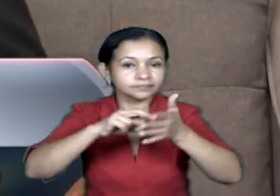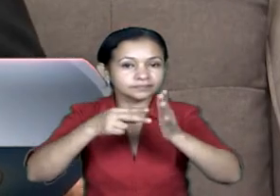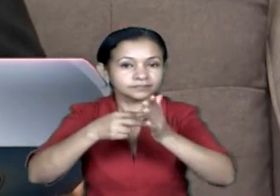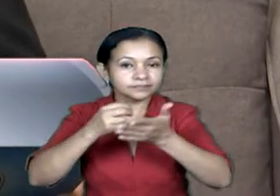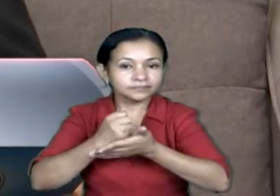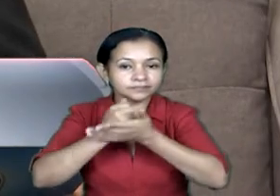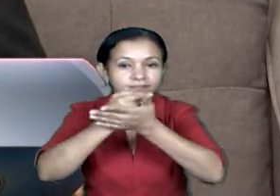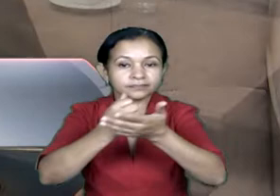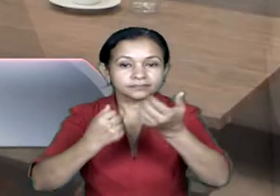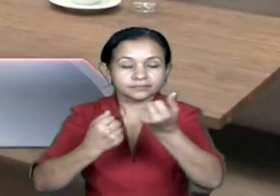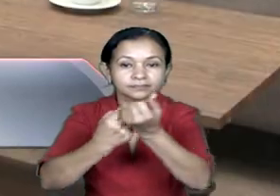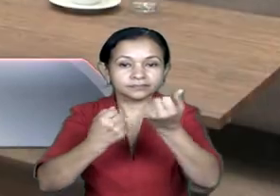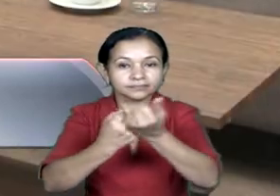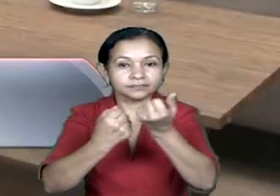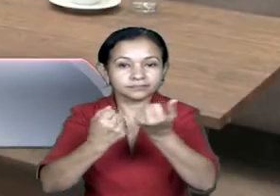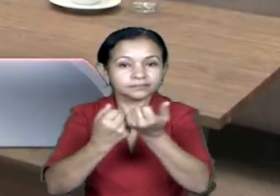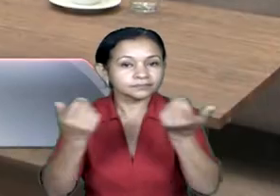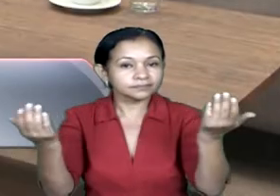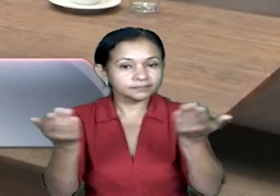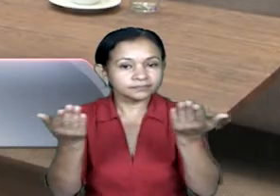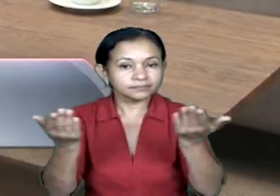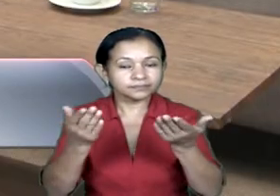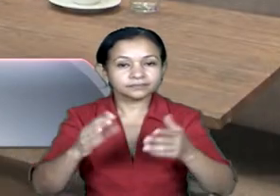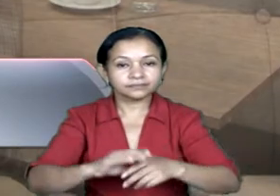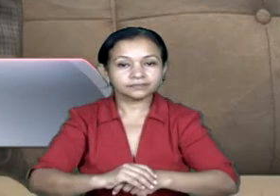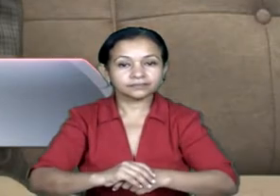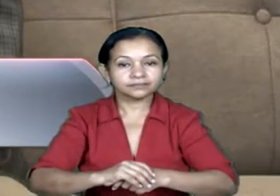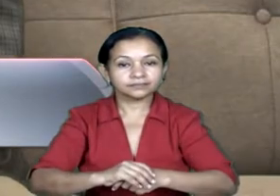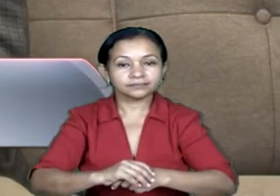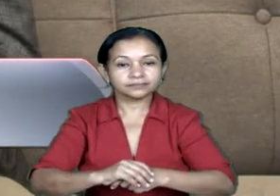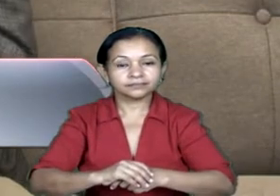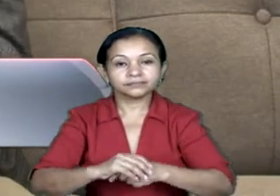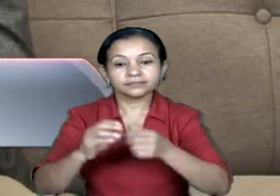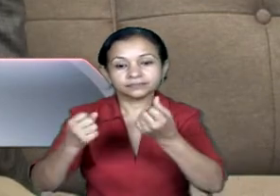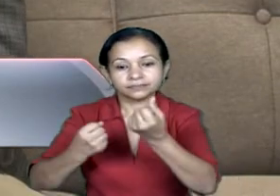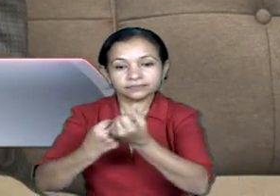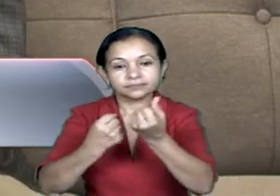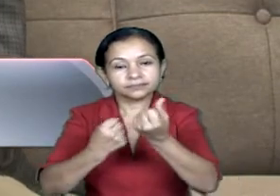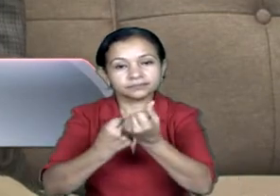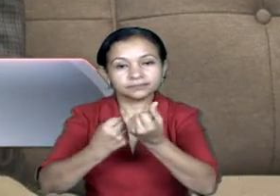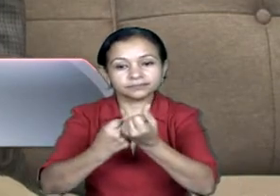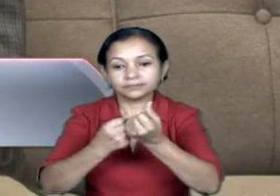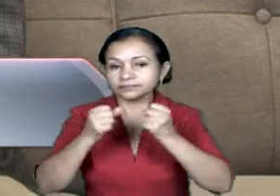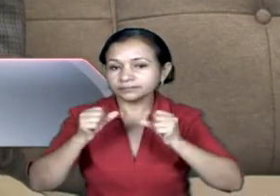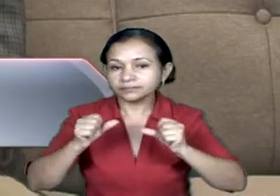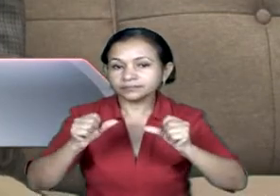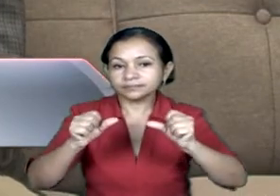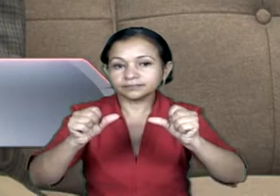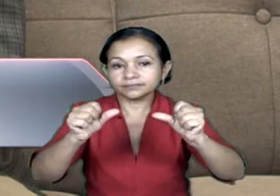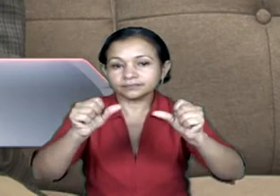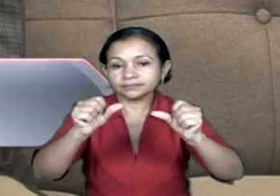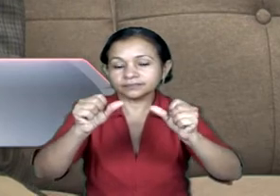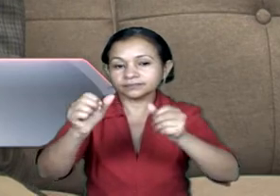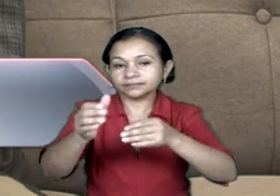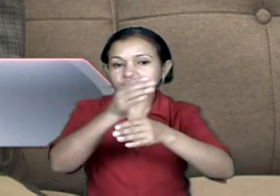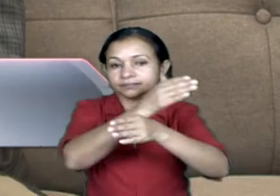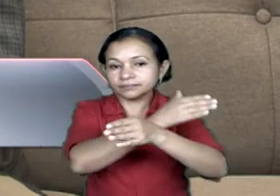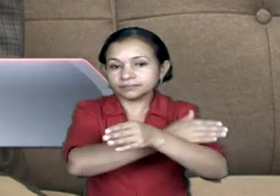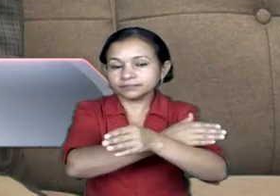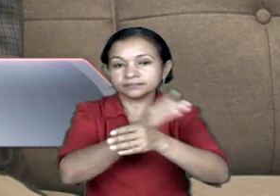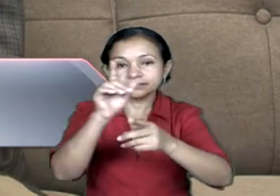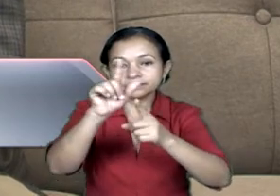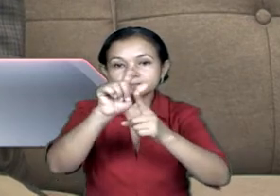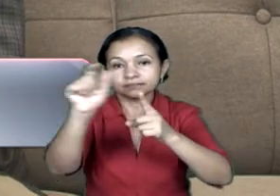hablar de ese apoyo que ustedes están brindando en este momento? Sí, es el apoyo, es el constante, ¿no? Hace poco, un